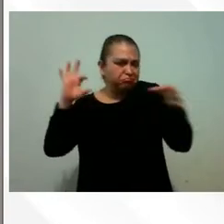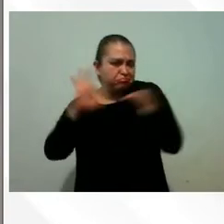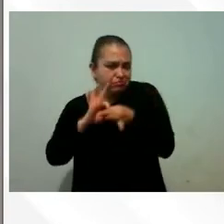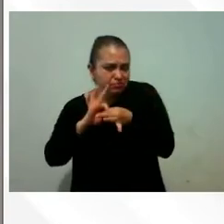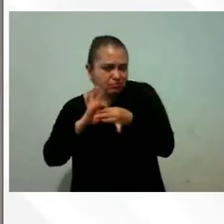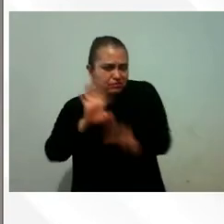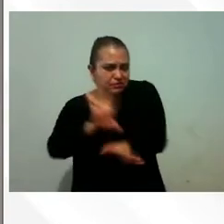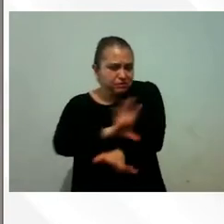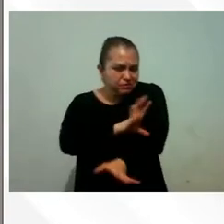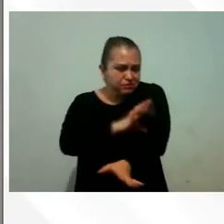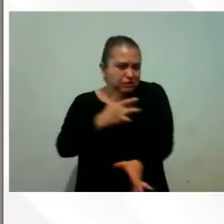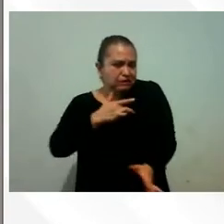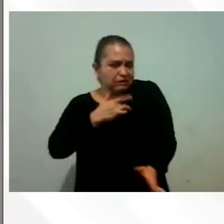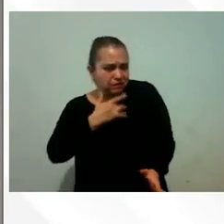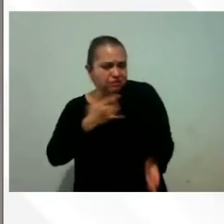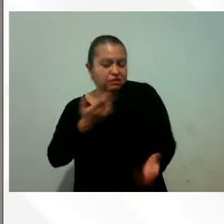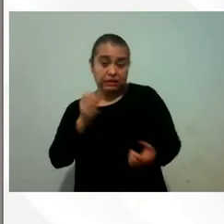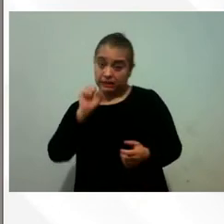¿no?